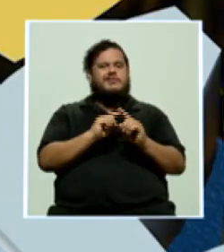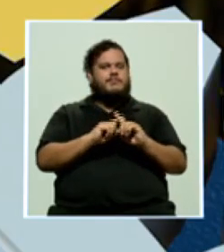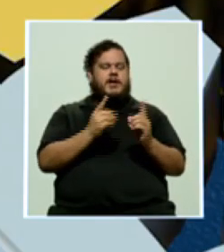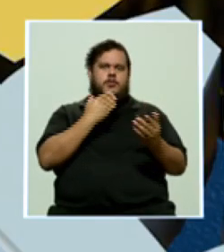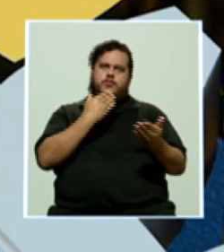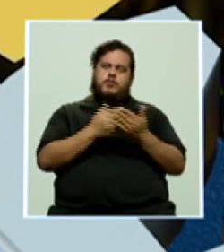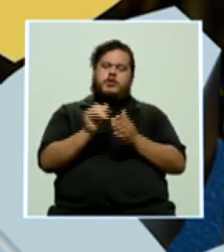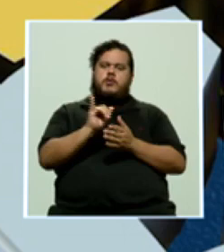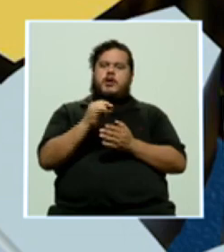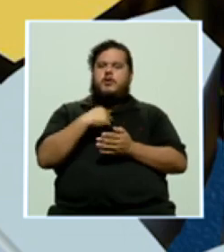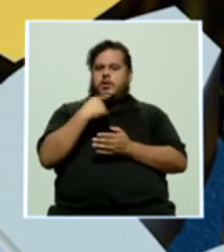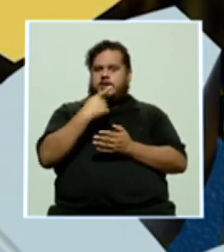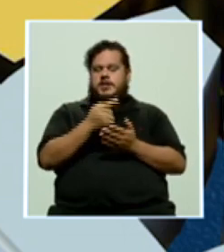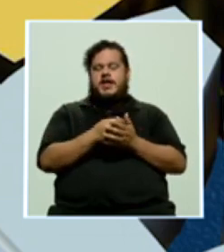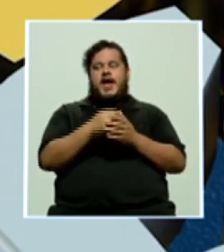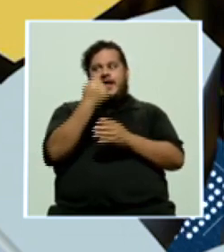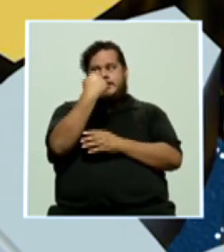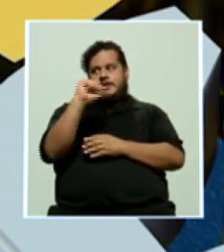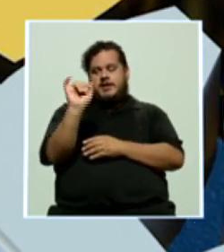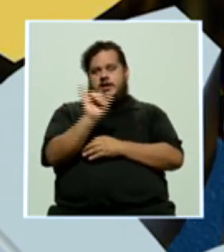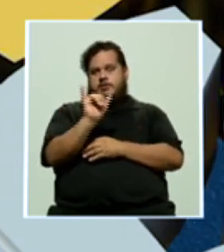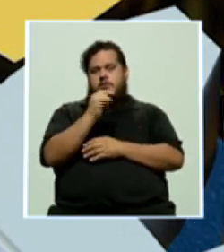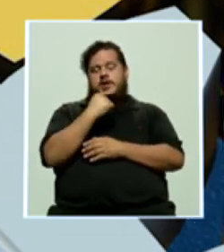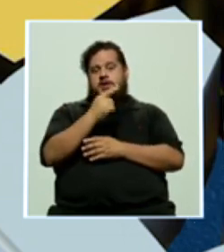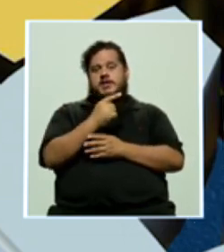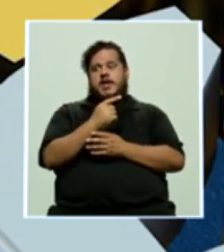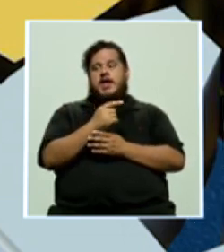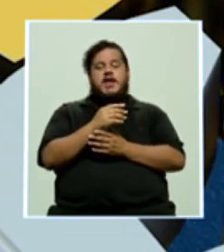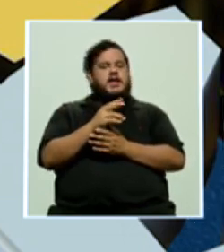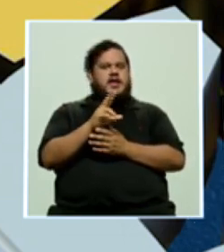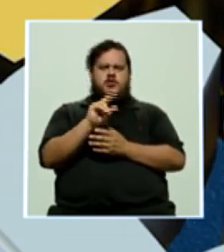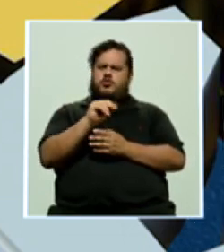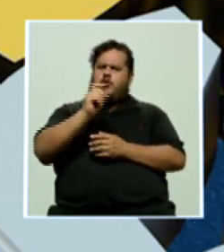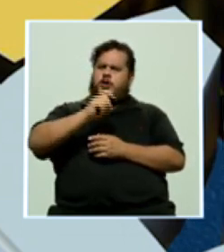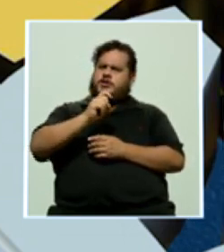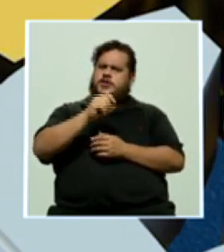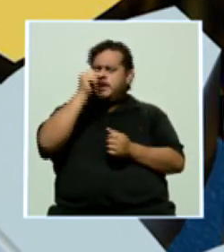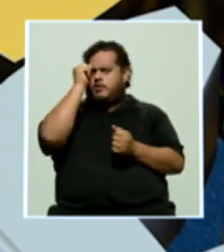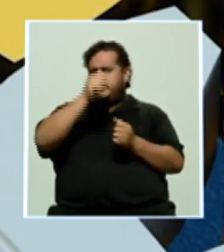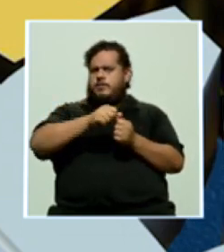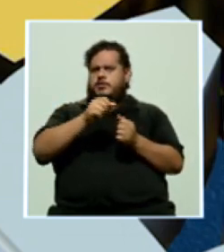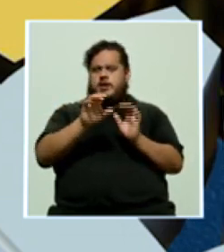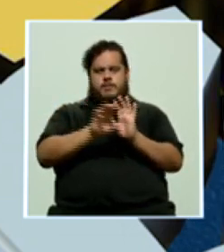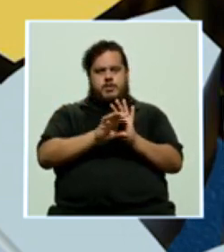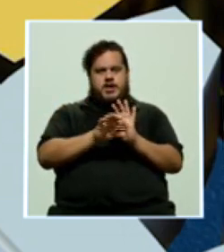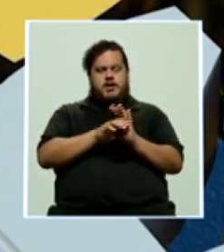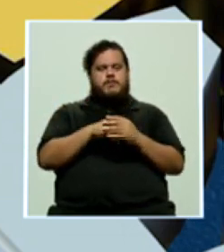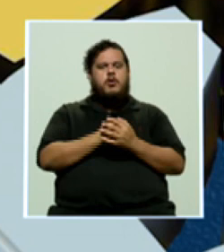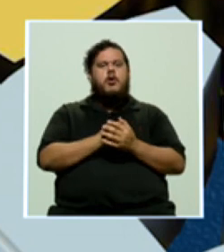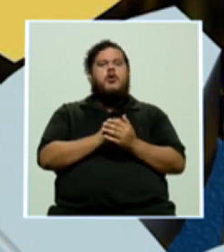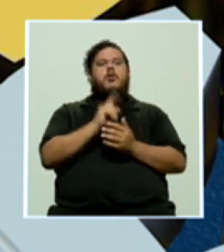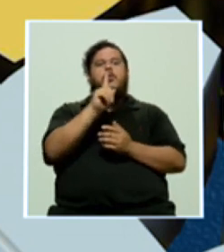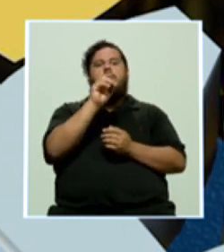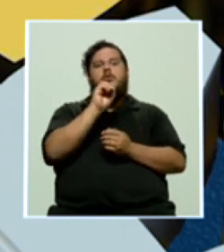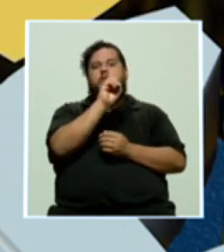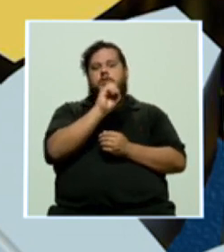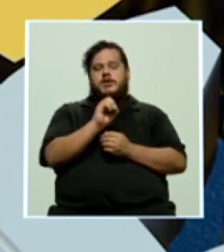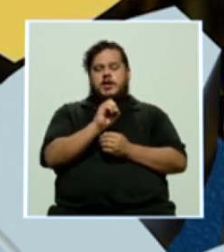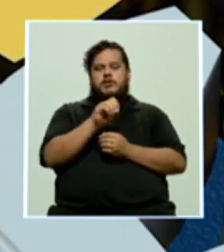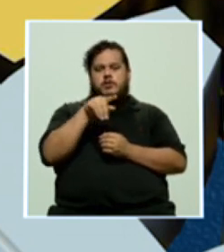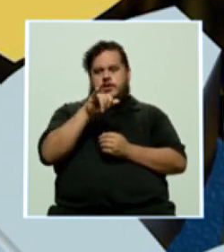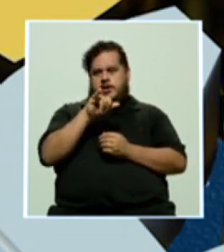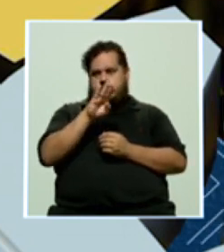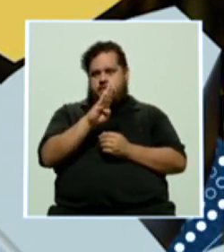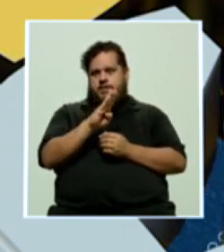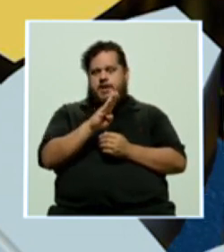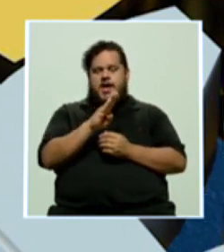bueno, como les decía, sindicatos también dicen que la medida no es necesaria. Recordemos que, por ejemplo, un 1% del Producto Interno Bruto